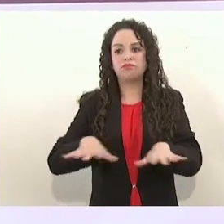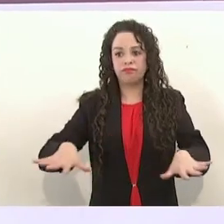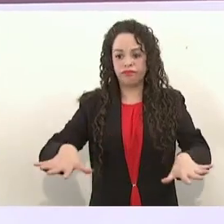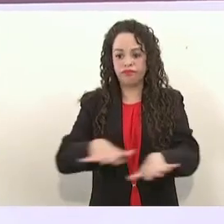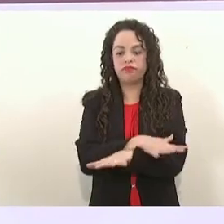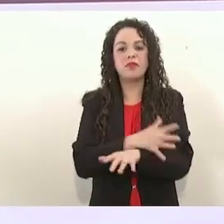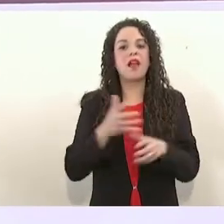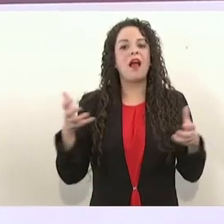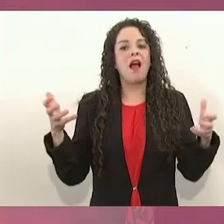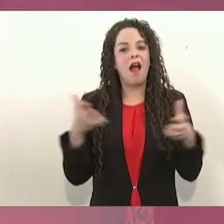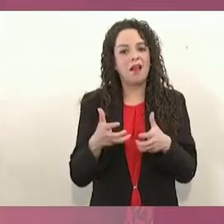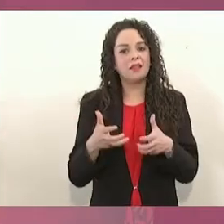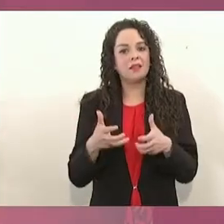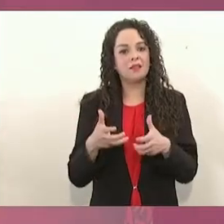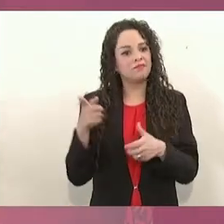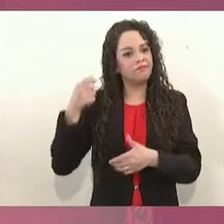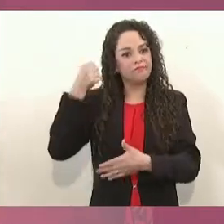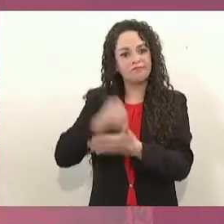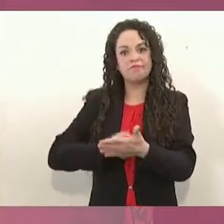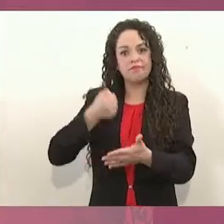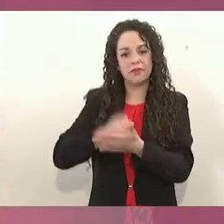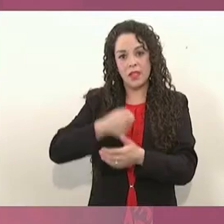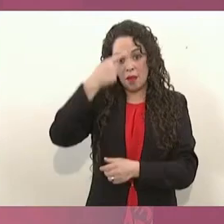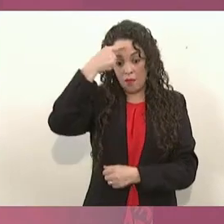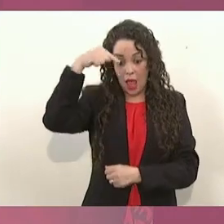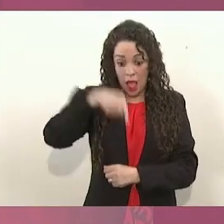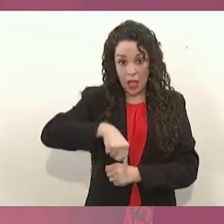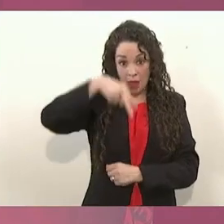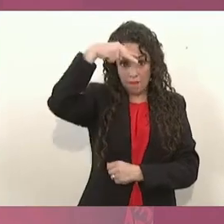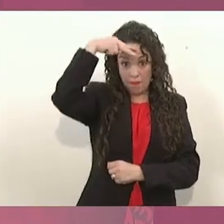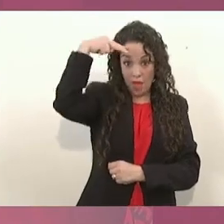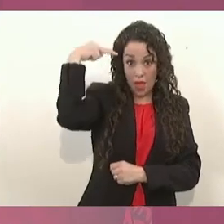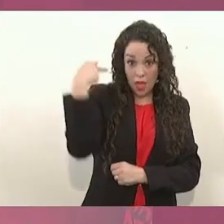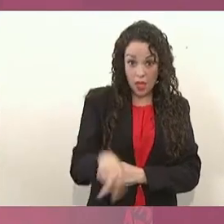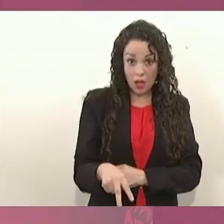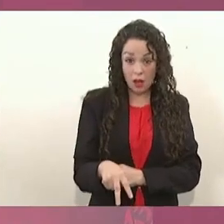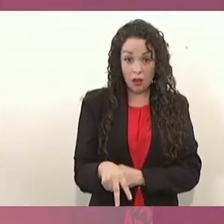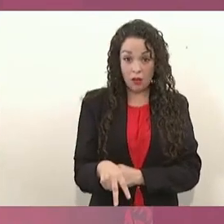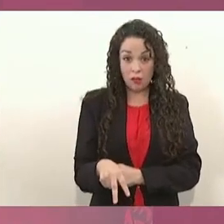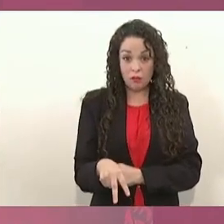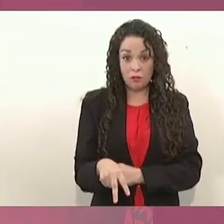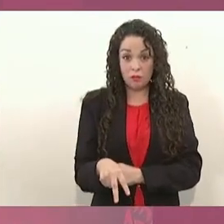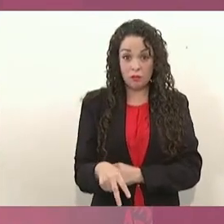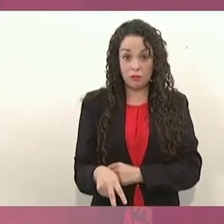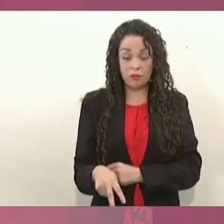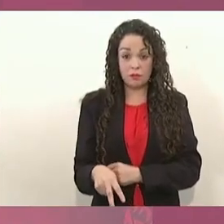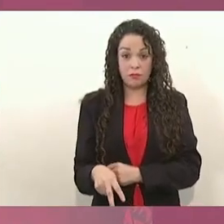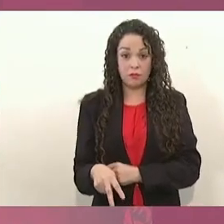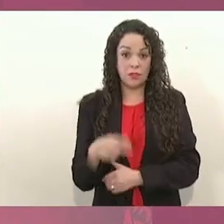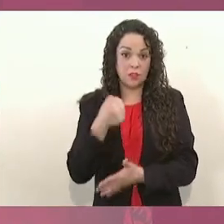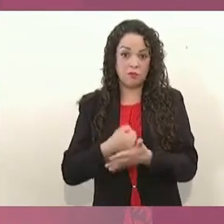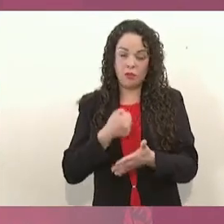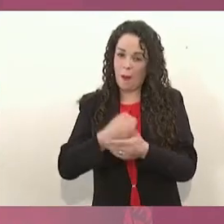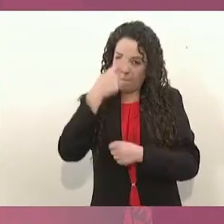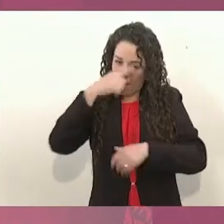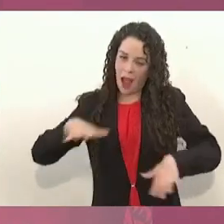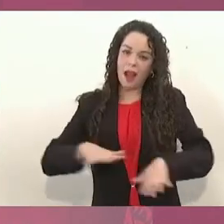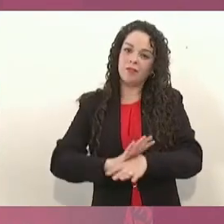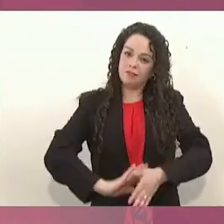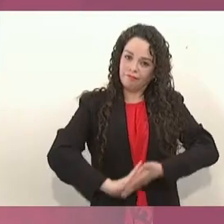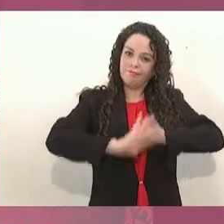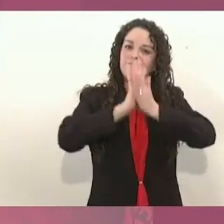transformaciones que necesitaba el país. En este mes de septiembre vamos a